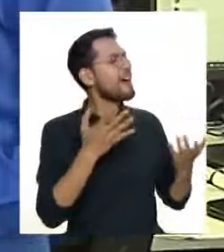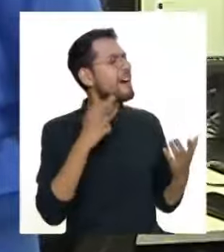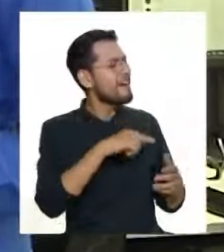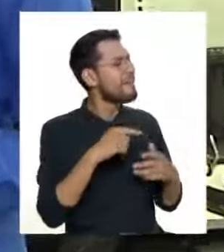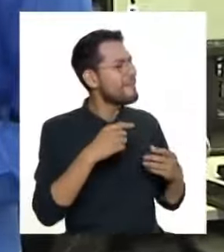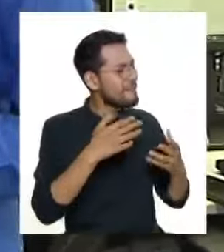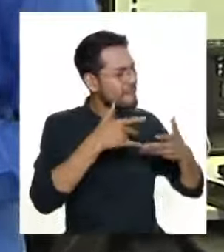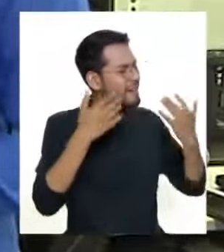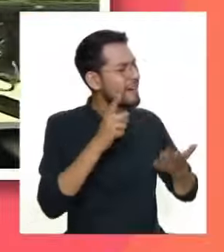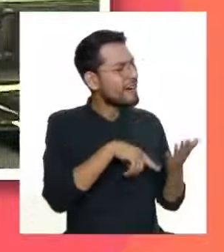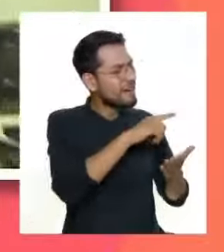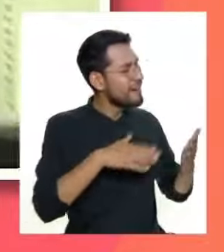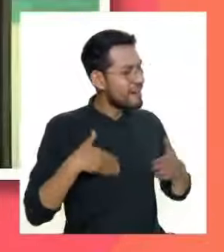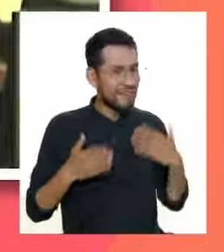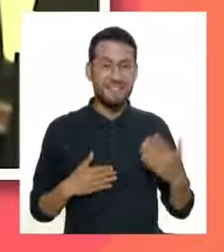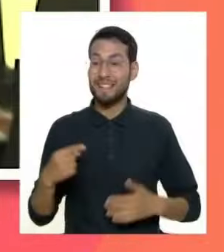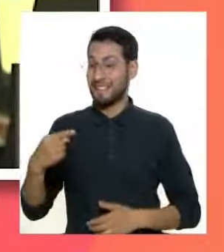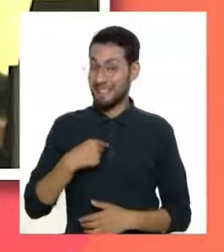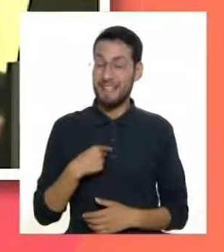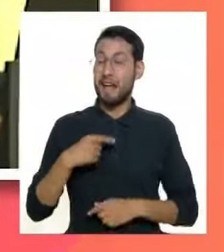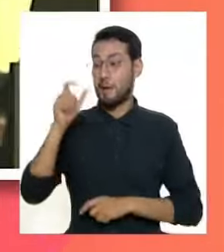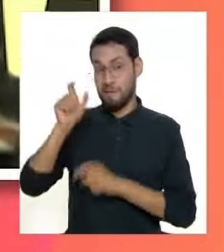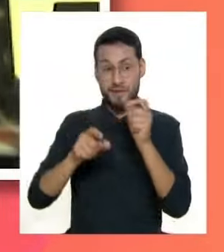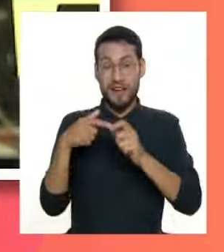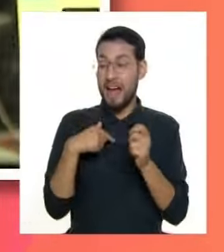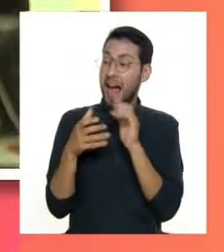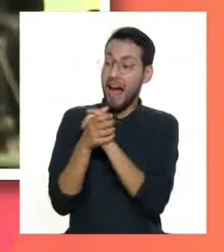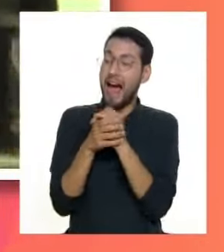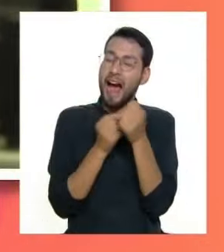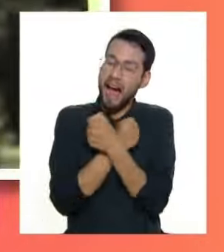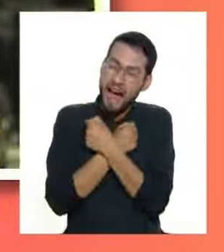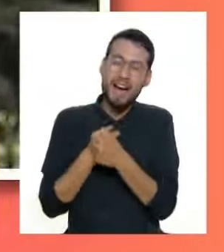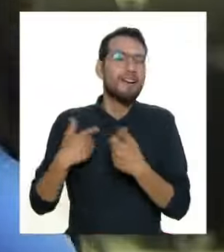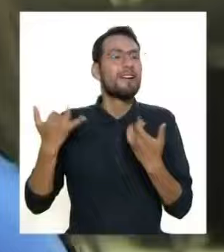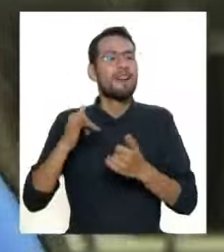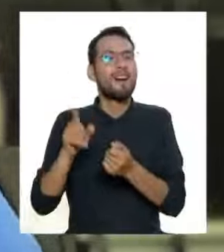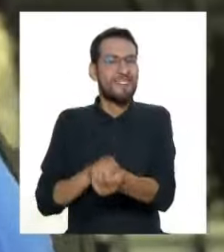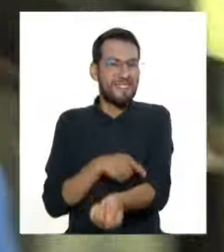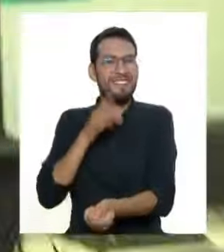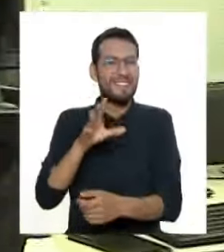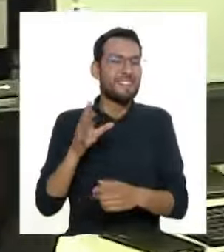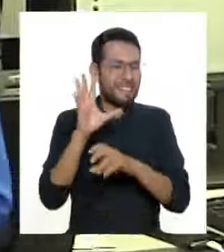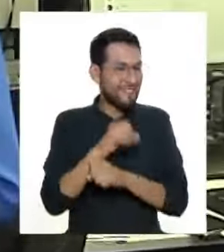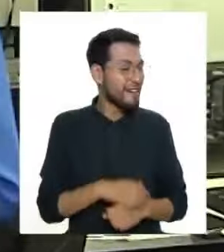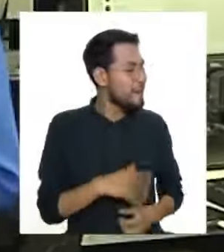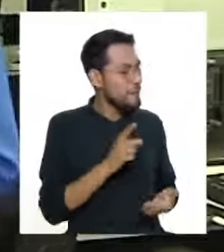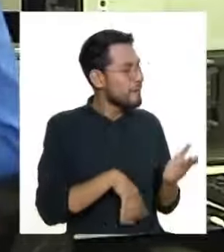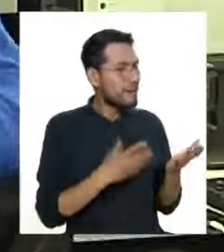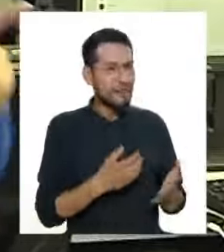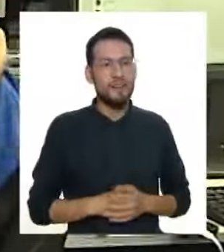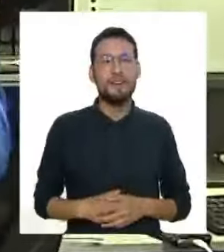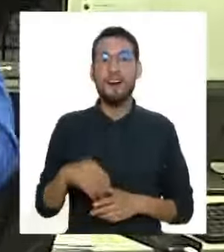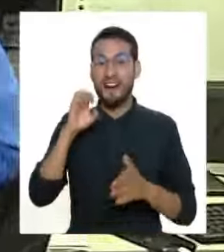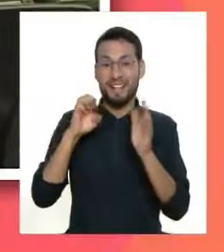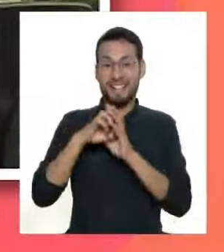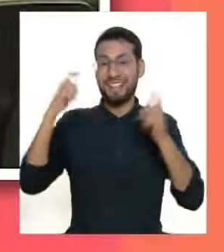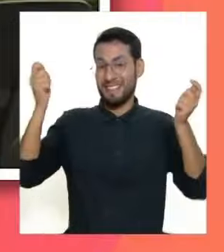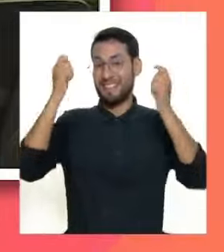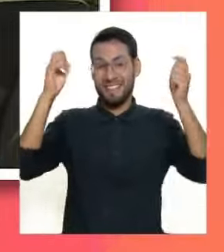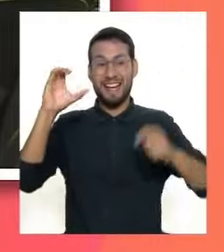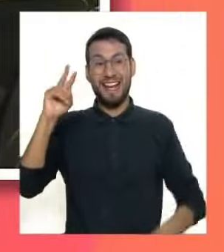dato. ¿Qué te hace feliz? Estar con las personas que amo y también en las fiestas costumbristas. Ay, ay, ¿cómo cuáles? ¿Un ejemplo? Como los